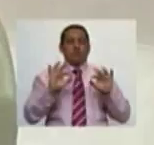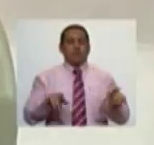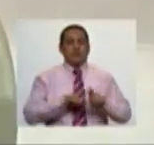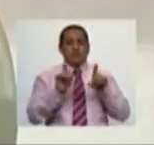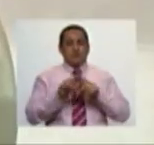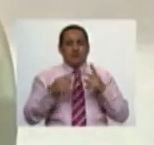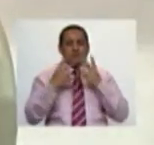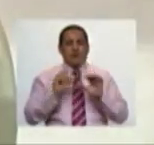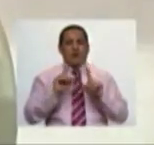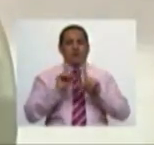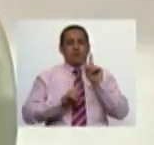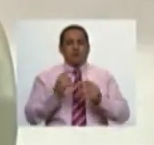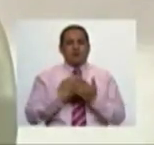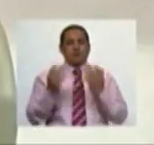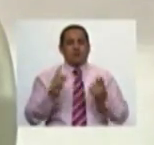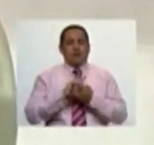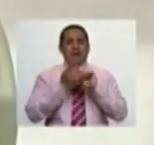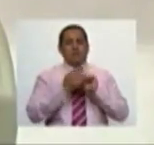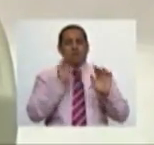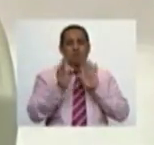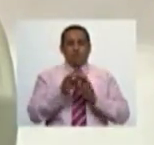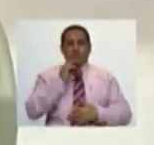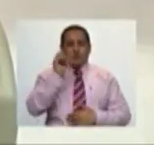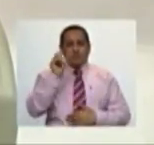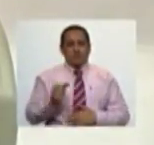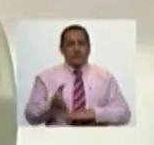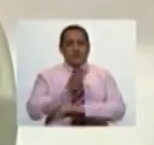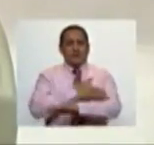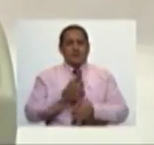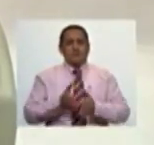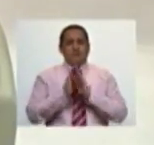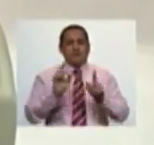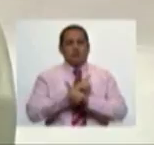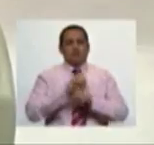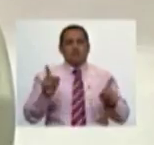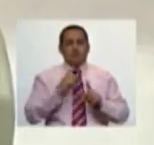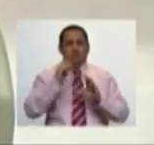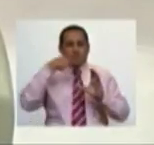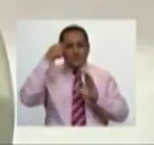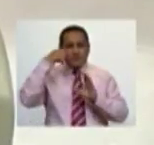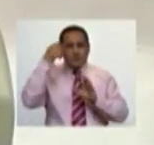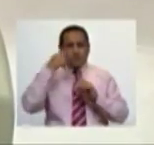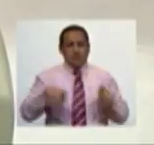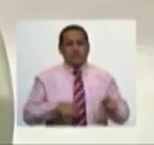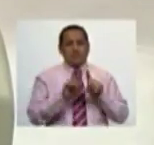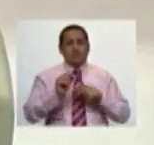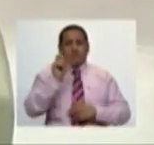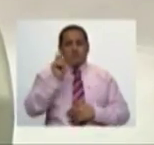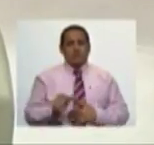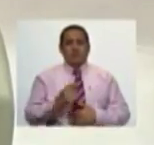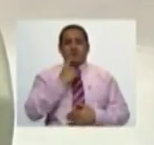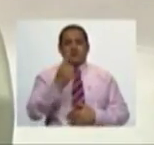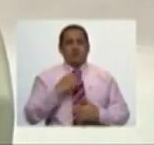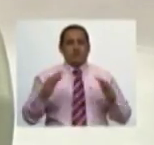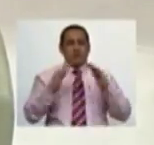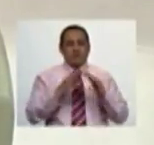mejor estamos en un caso a la inversa, ¿no? A lo mejor es la persona que solicitaba, no la estén videovigilando, la persona pues